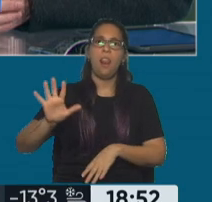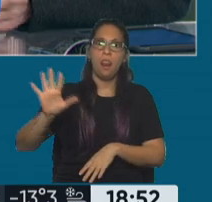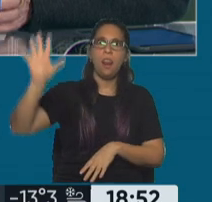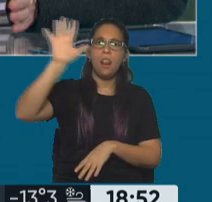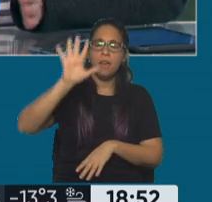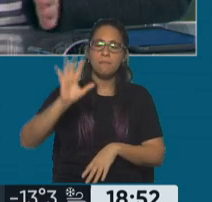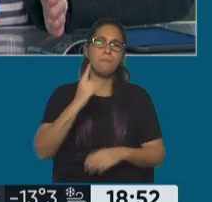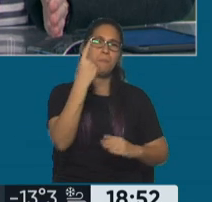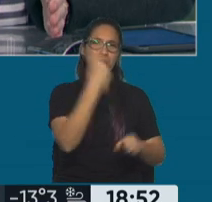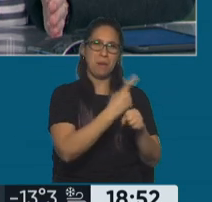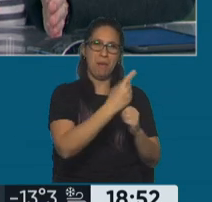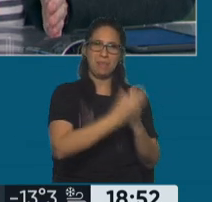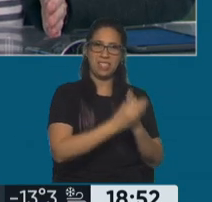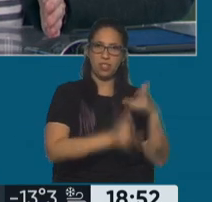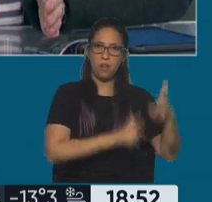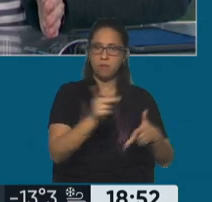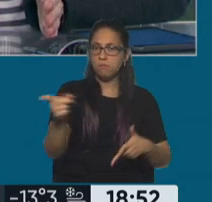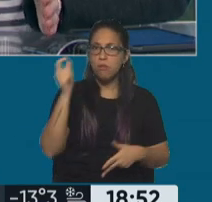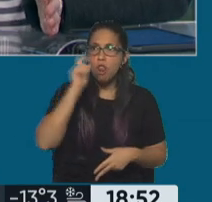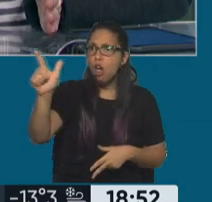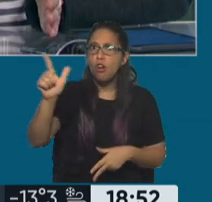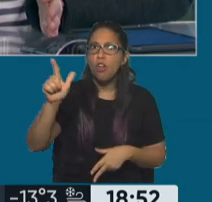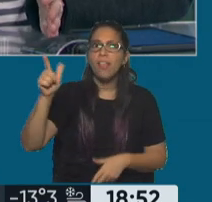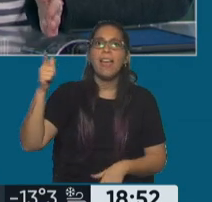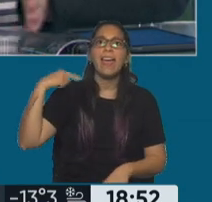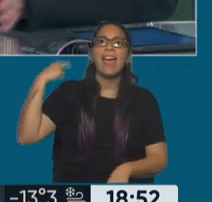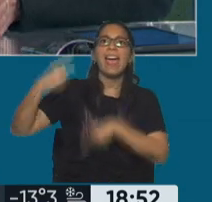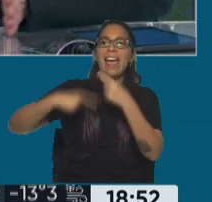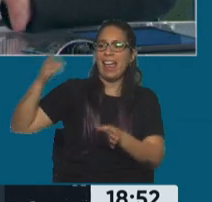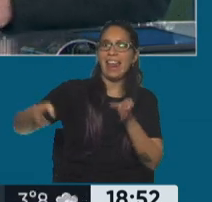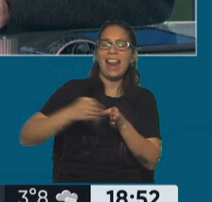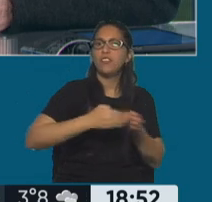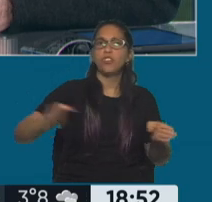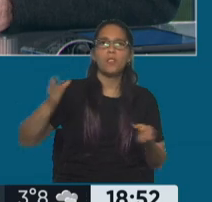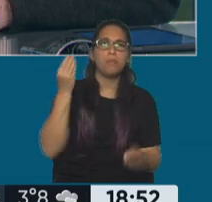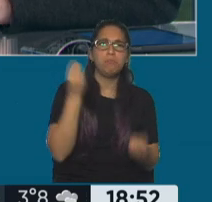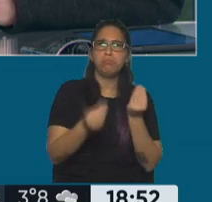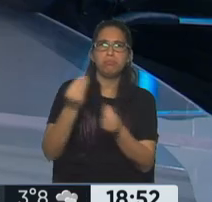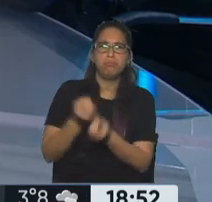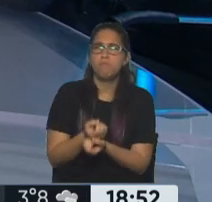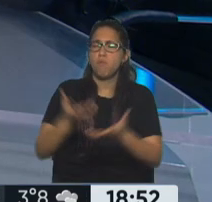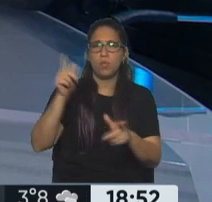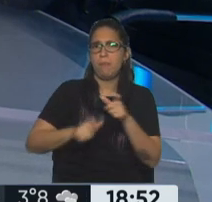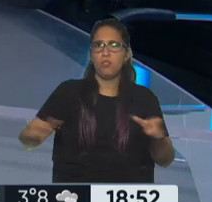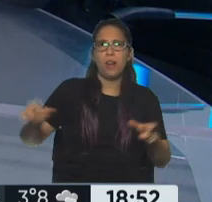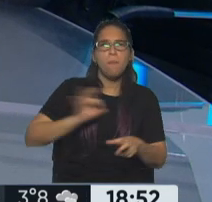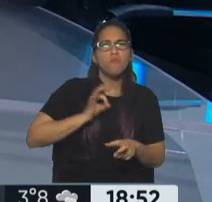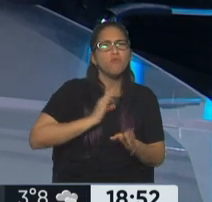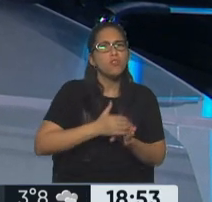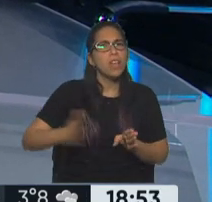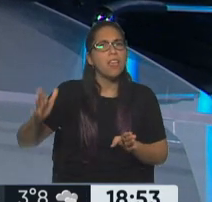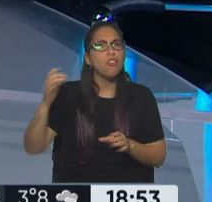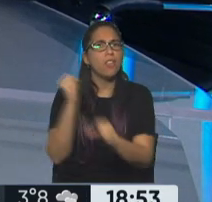modi Esto fue el éxito de toda una generación no y vemos todos los técnicos y